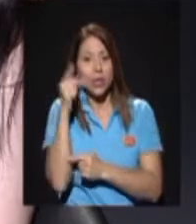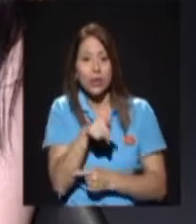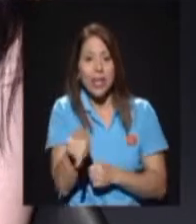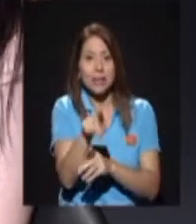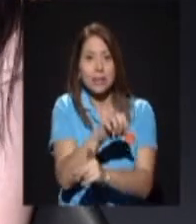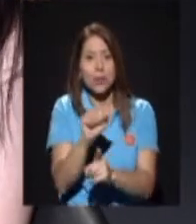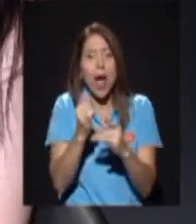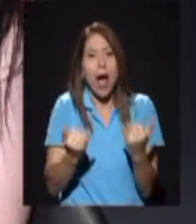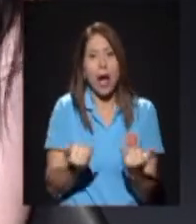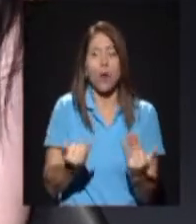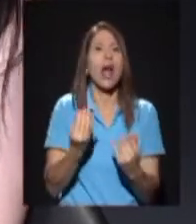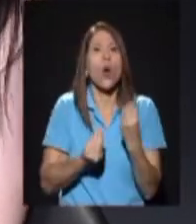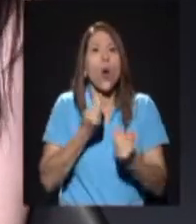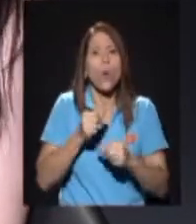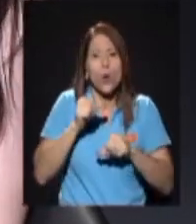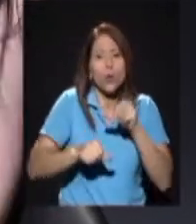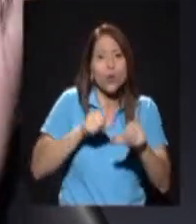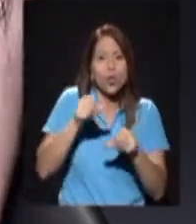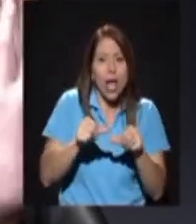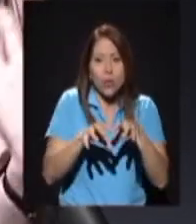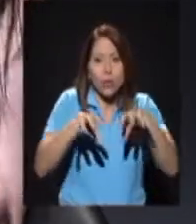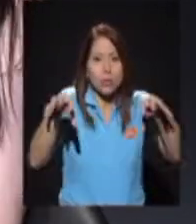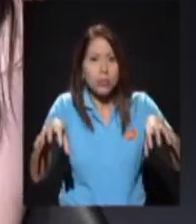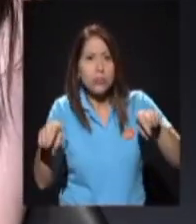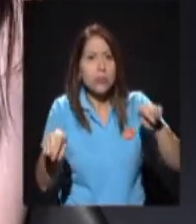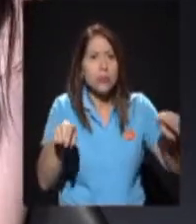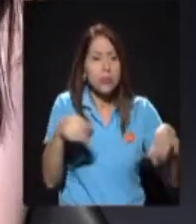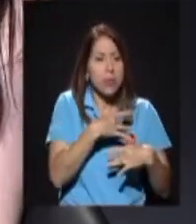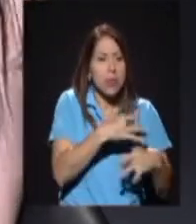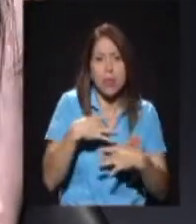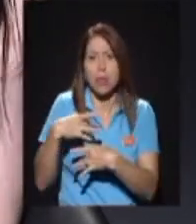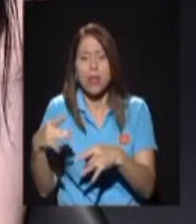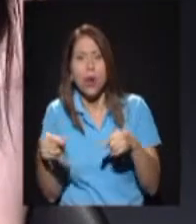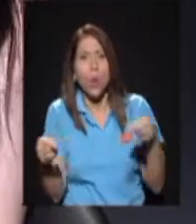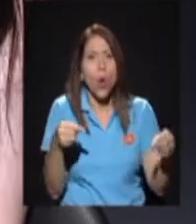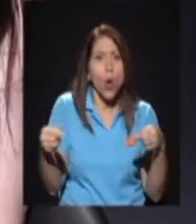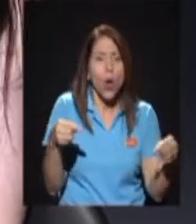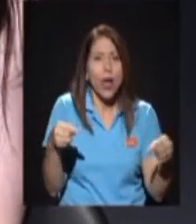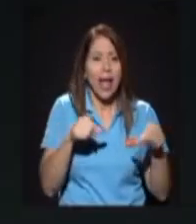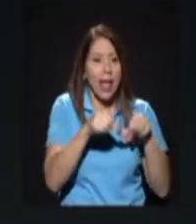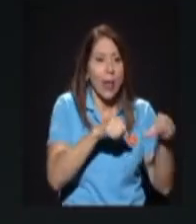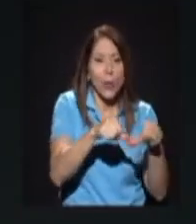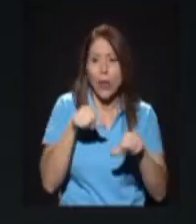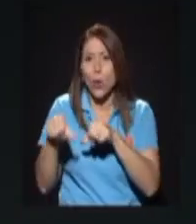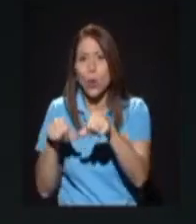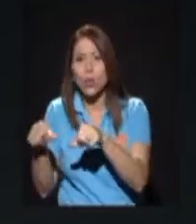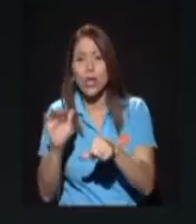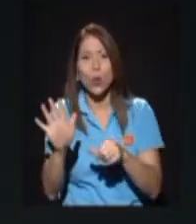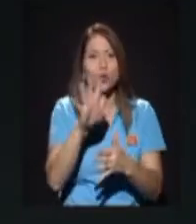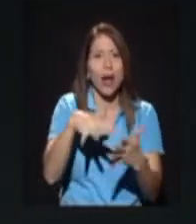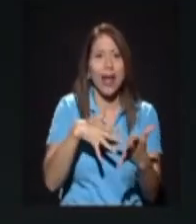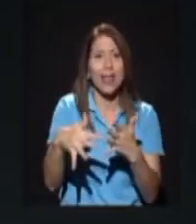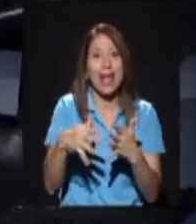ahora está luchando cada quien, ¿verdad? Cada grupo de interés por su agenda, si es que la tienen, porque hay unos